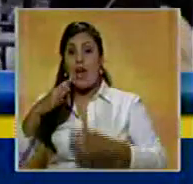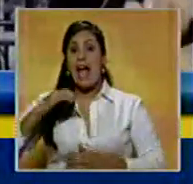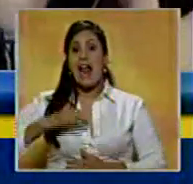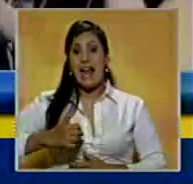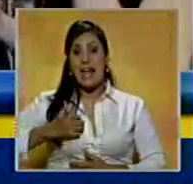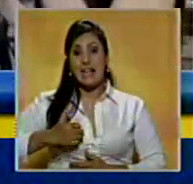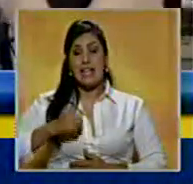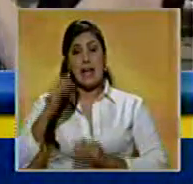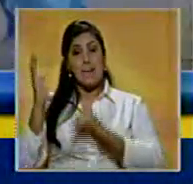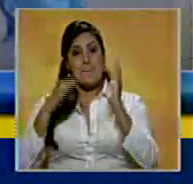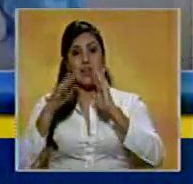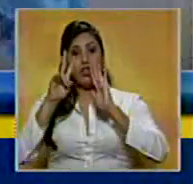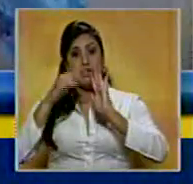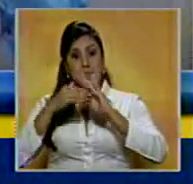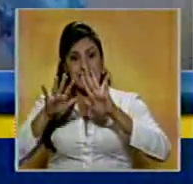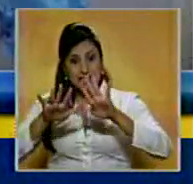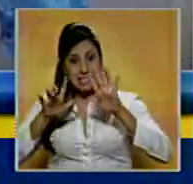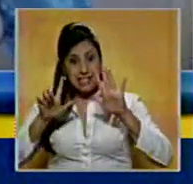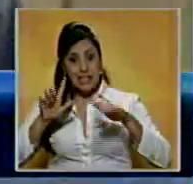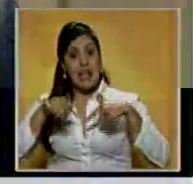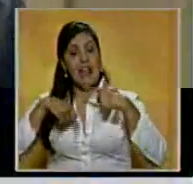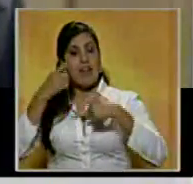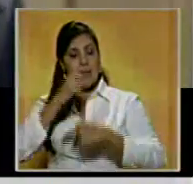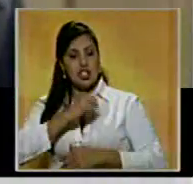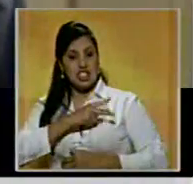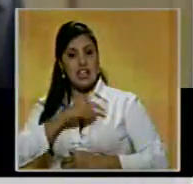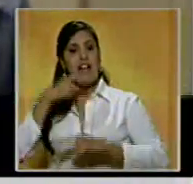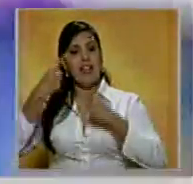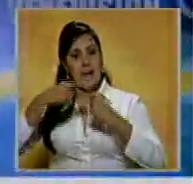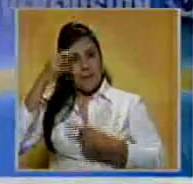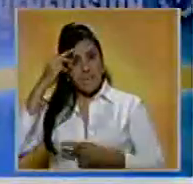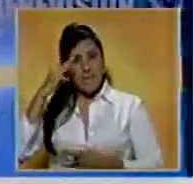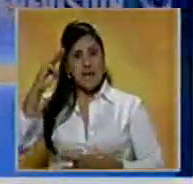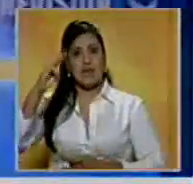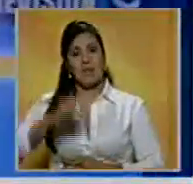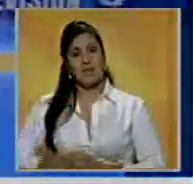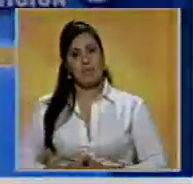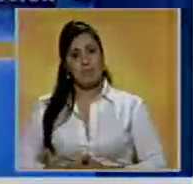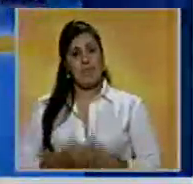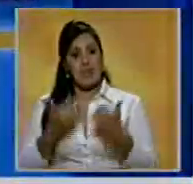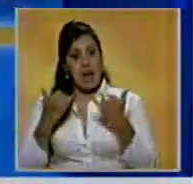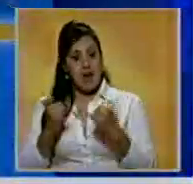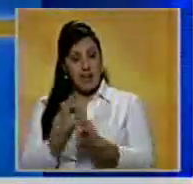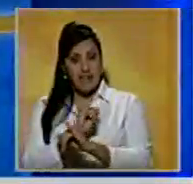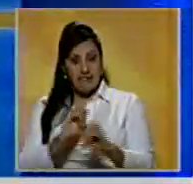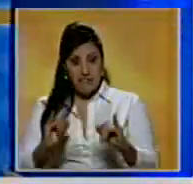en marzo del 2017, luego será llevado a Chile y a México. Amigos, y de esta manera